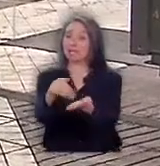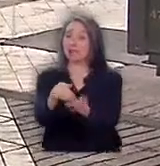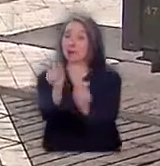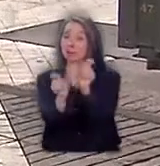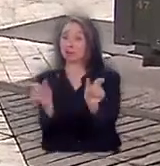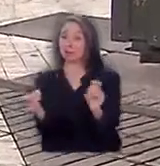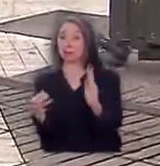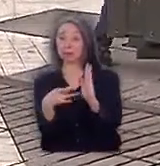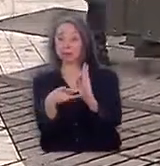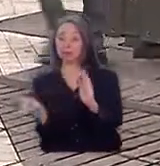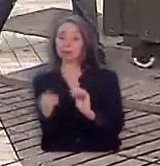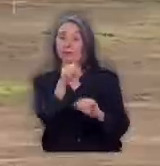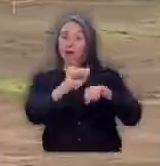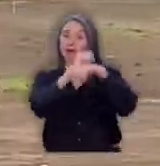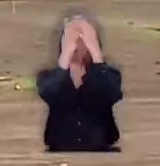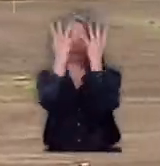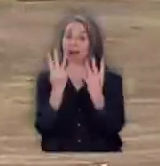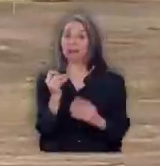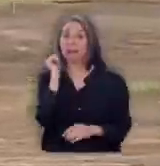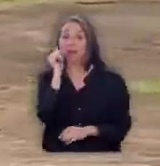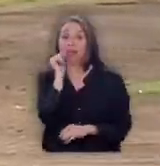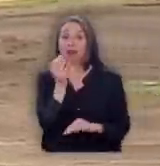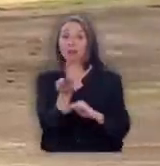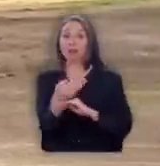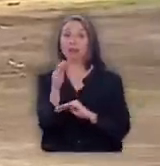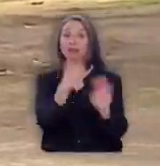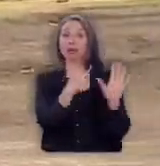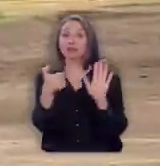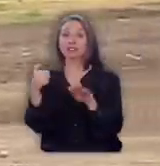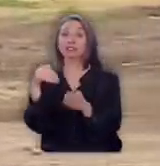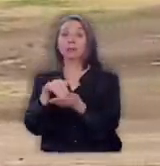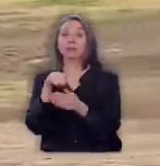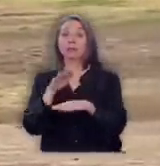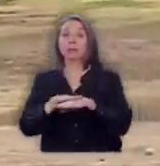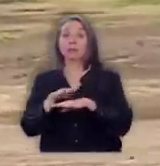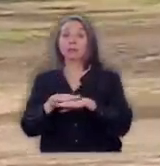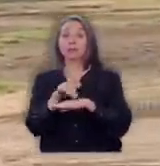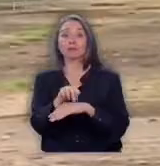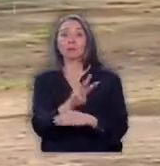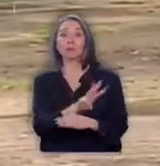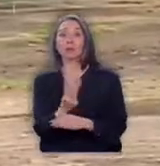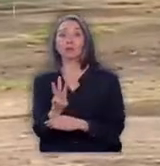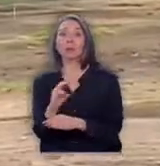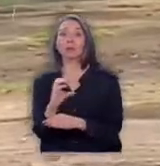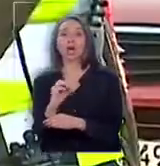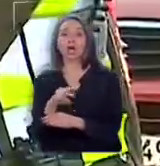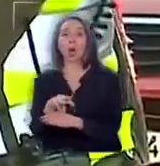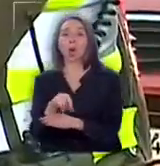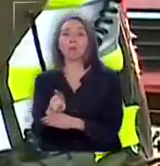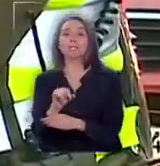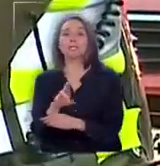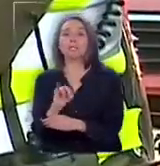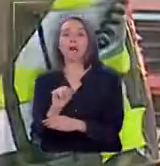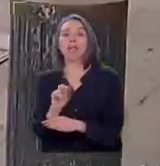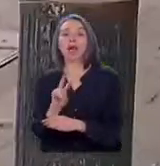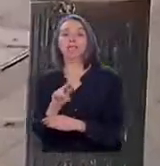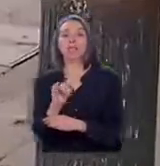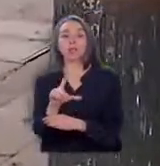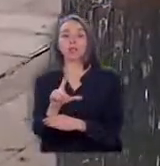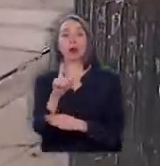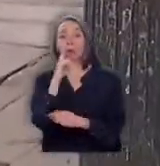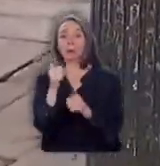infractores a diario se piden más de 600,000 permisos en la comisaría virtual me parece